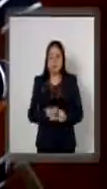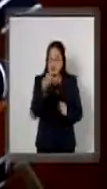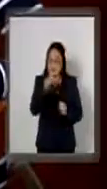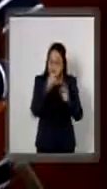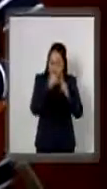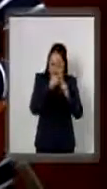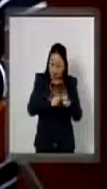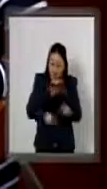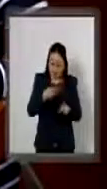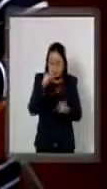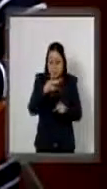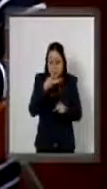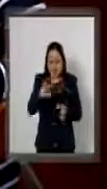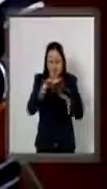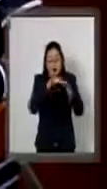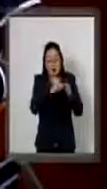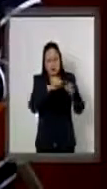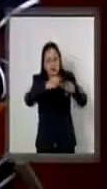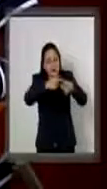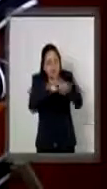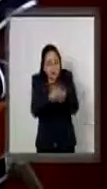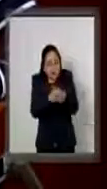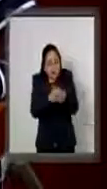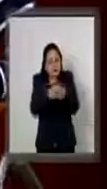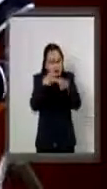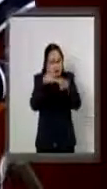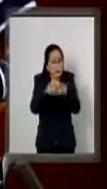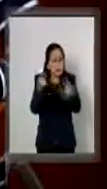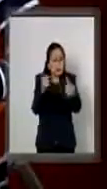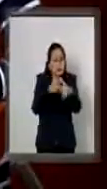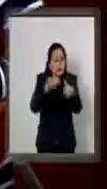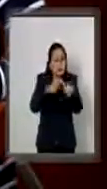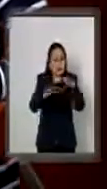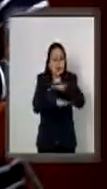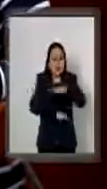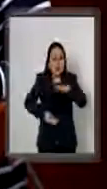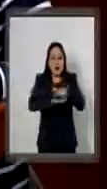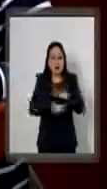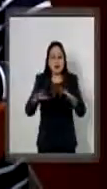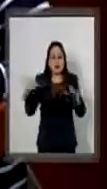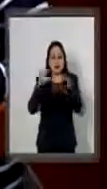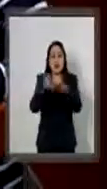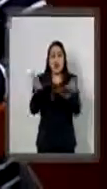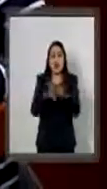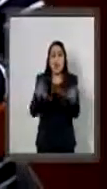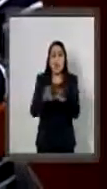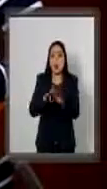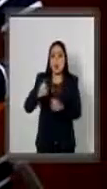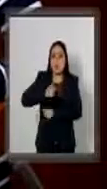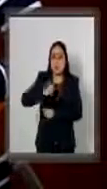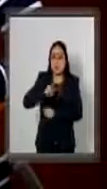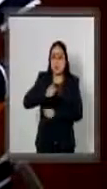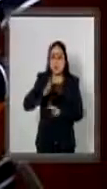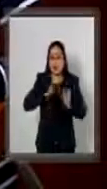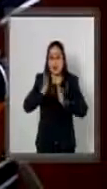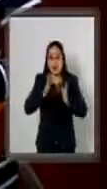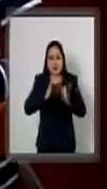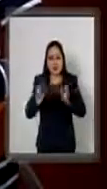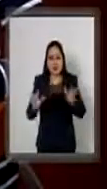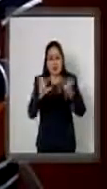comienza, en el extremo mínimo posible, el uso de la fuerza. Y